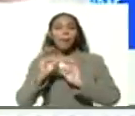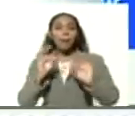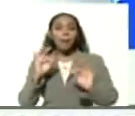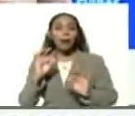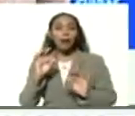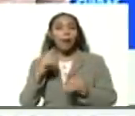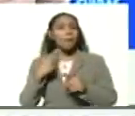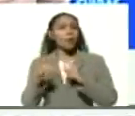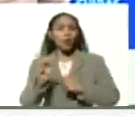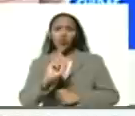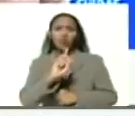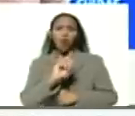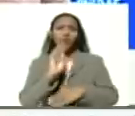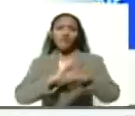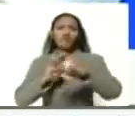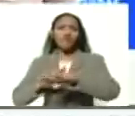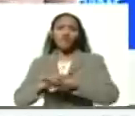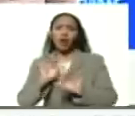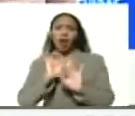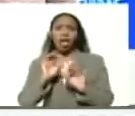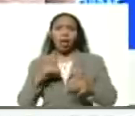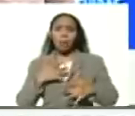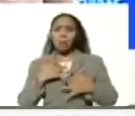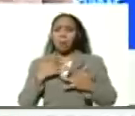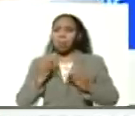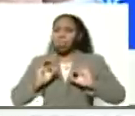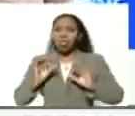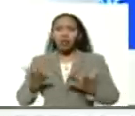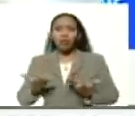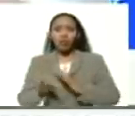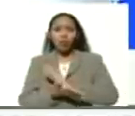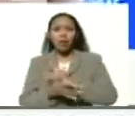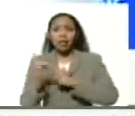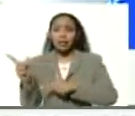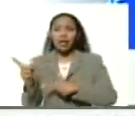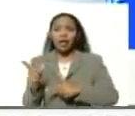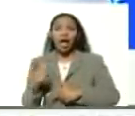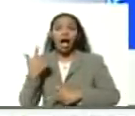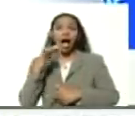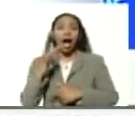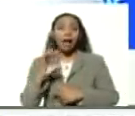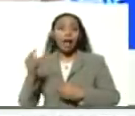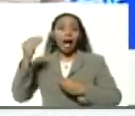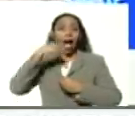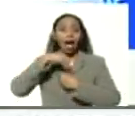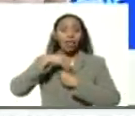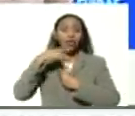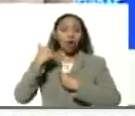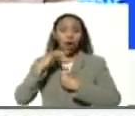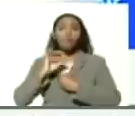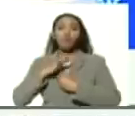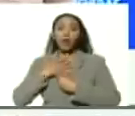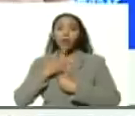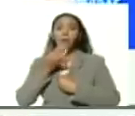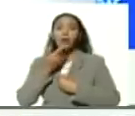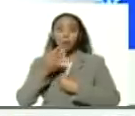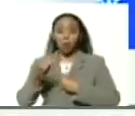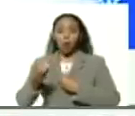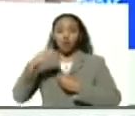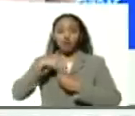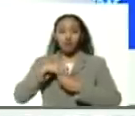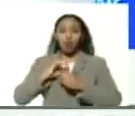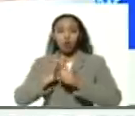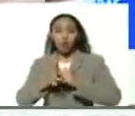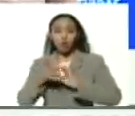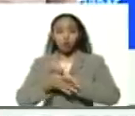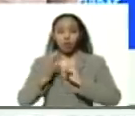pero como no manifestaban síntomas, son asintomáticas, son portadoras del virus, podían contagiar a los otros, pero